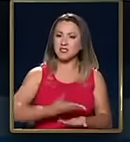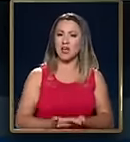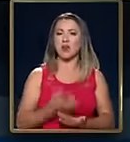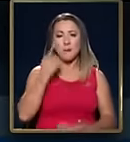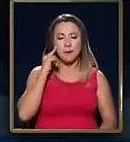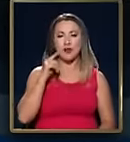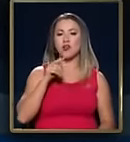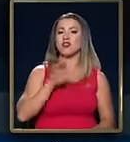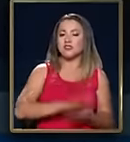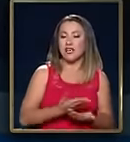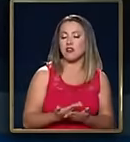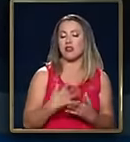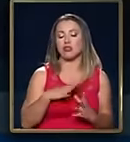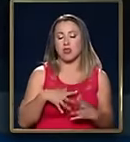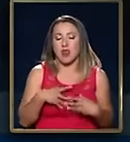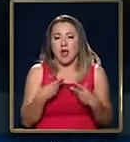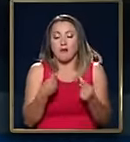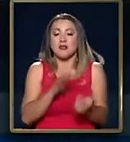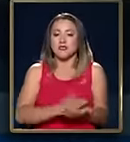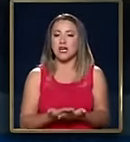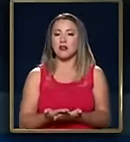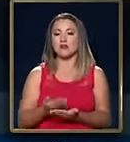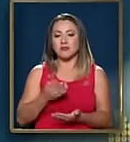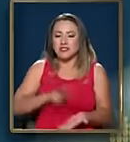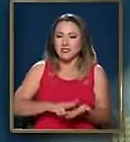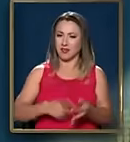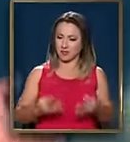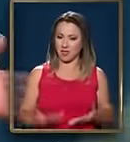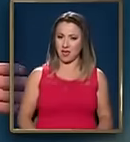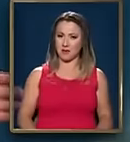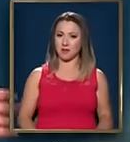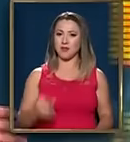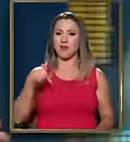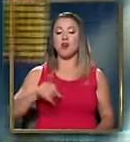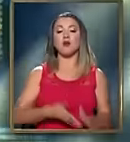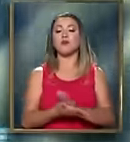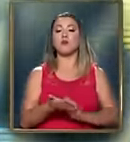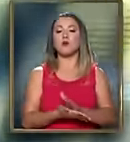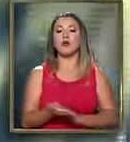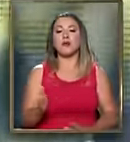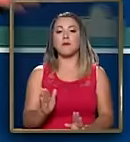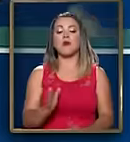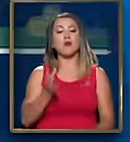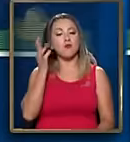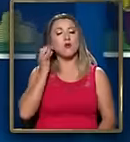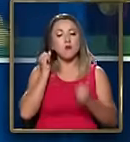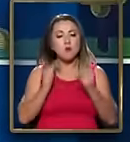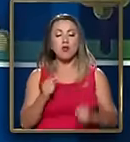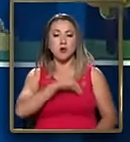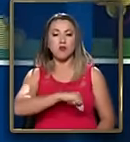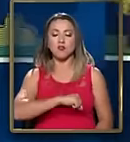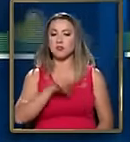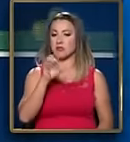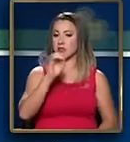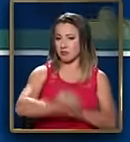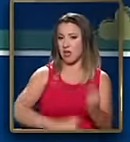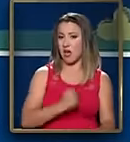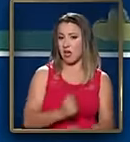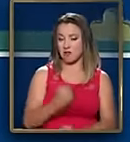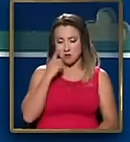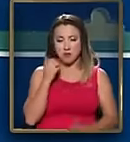sano del alma, weón. Un país sano desde la verdad, weón. Hoy en día, por ejemplo, la mujer puede jubilar a los 60 años, me parece